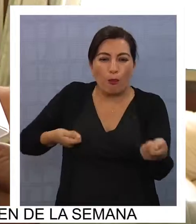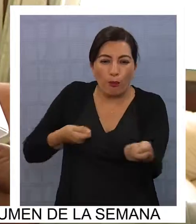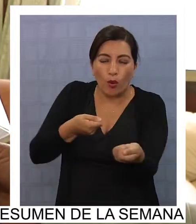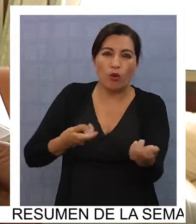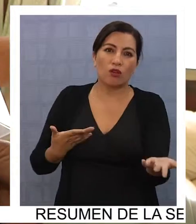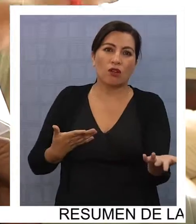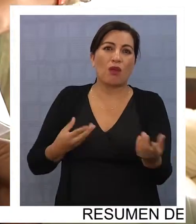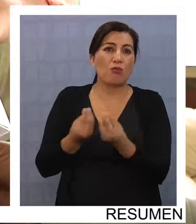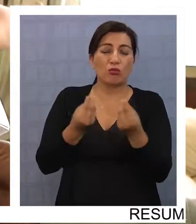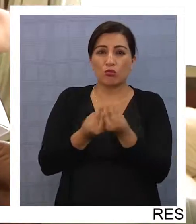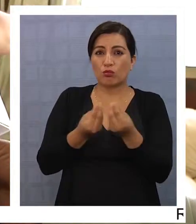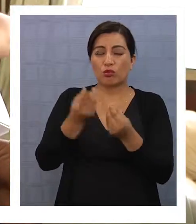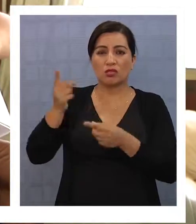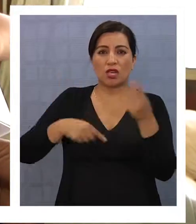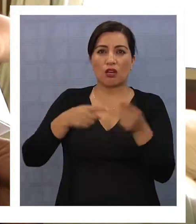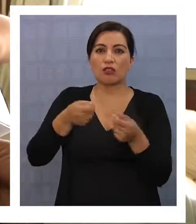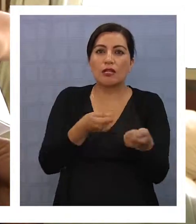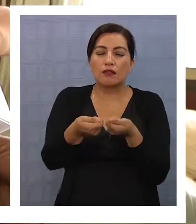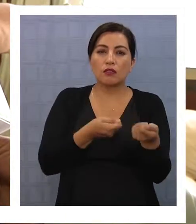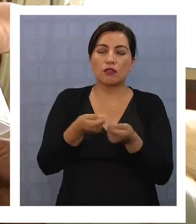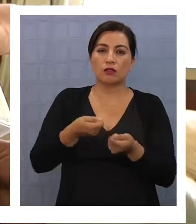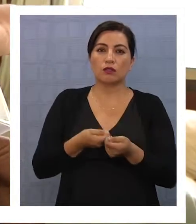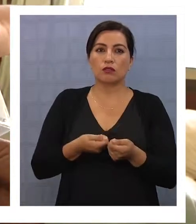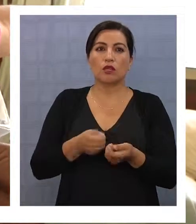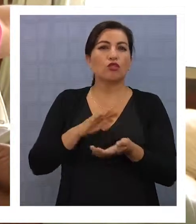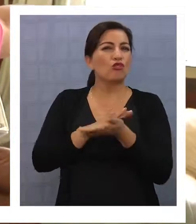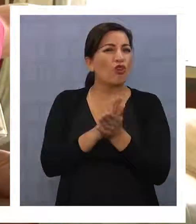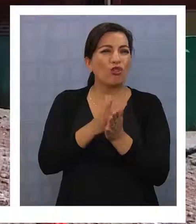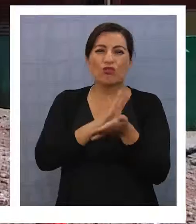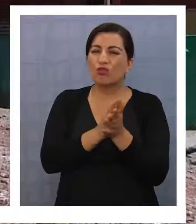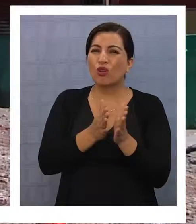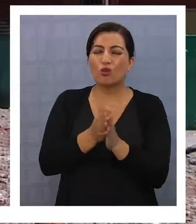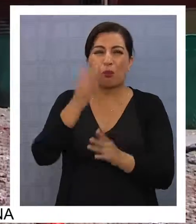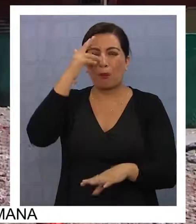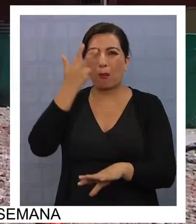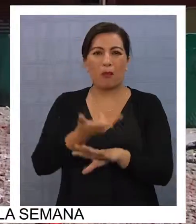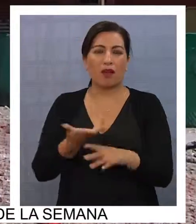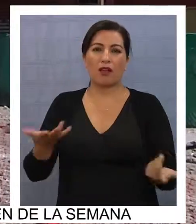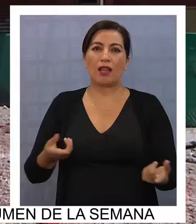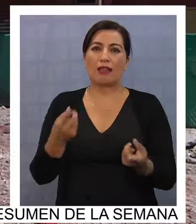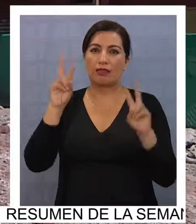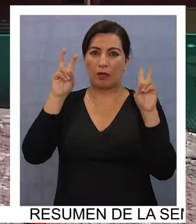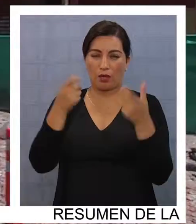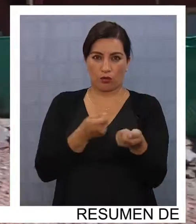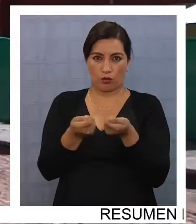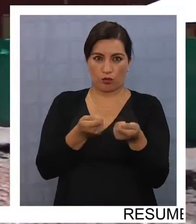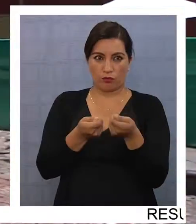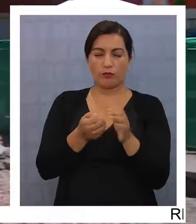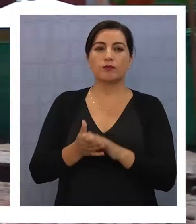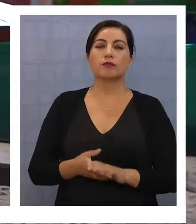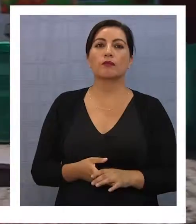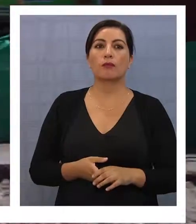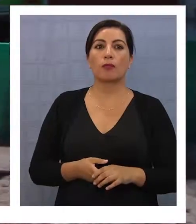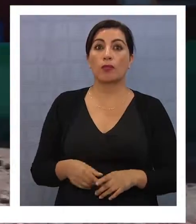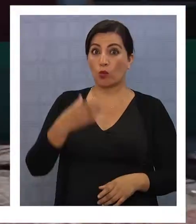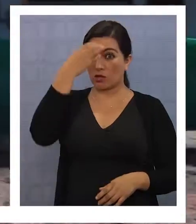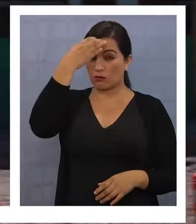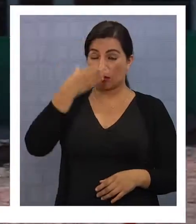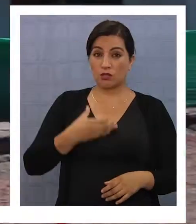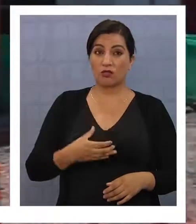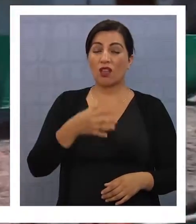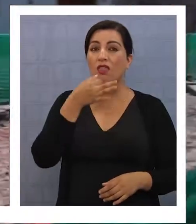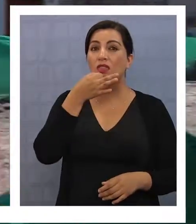y montones de cosas más, otros negocios que hay aquí, y se ha visto todo, todo, todo perjudicado económicamente. El afectado dice haber